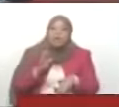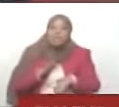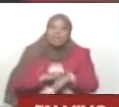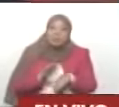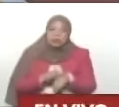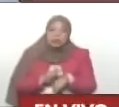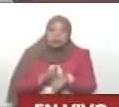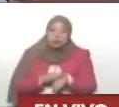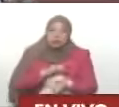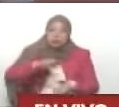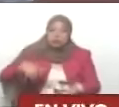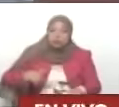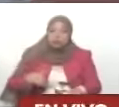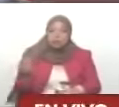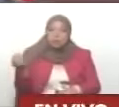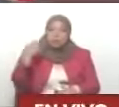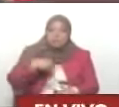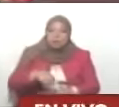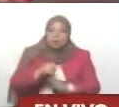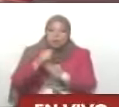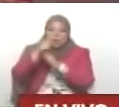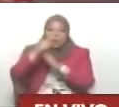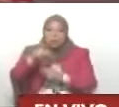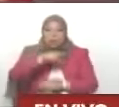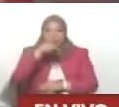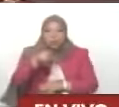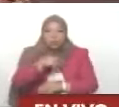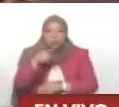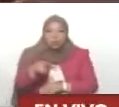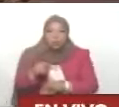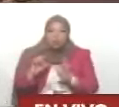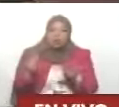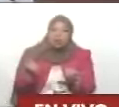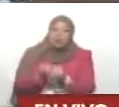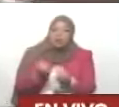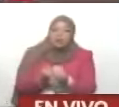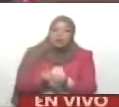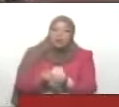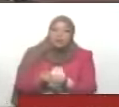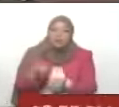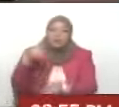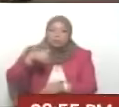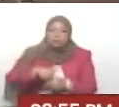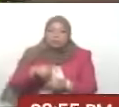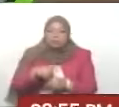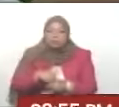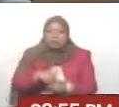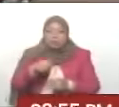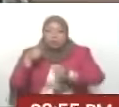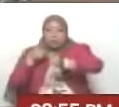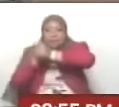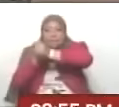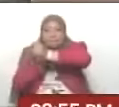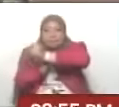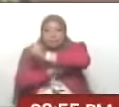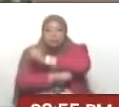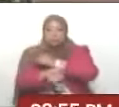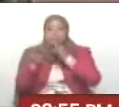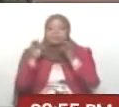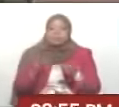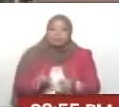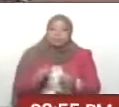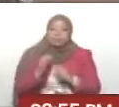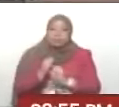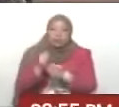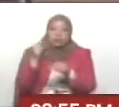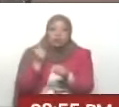peticiones de nuestro máximo partido de empezar a hacer la elección de las bases para arriba.